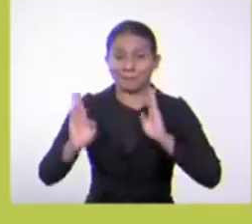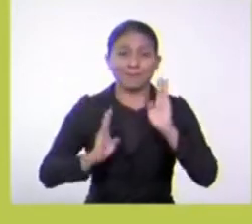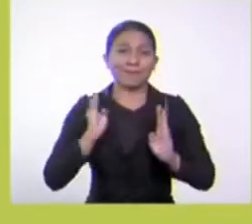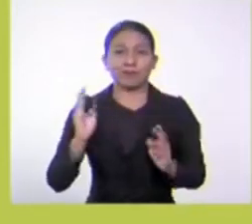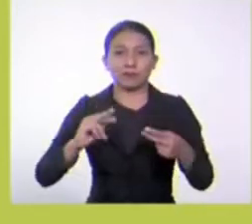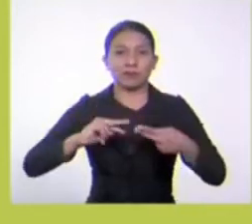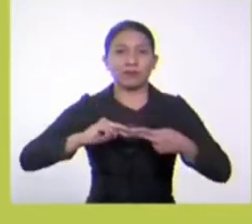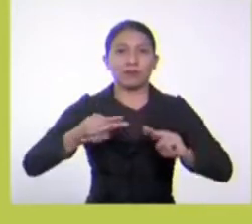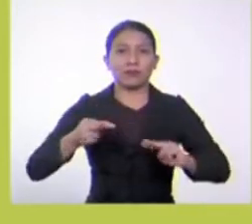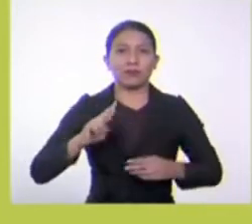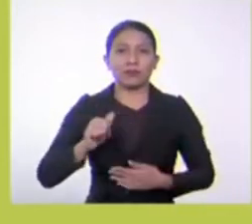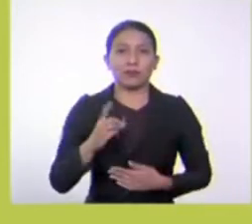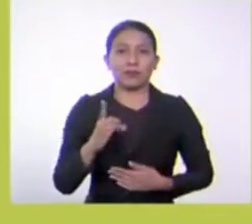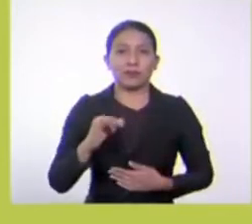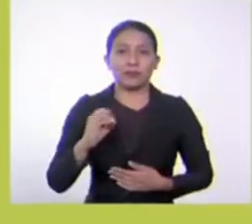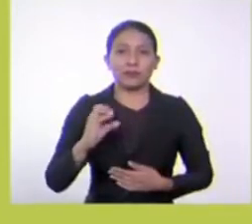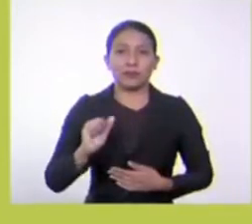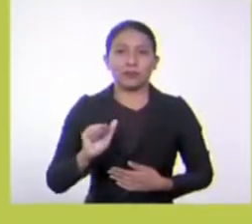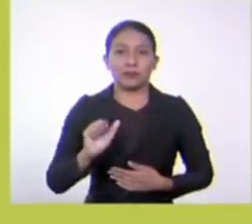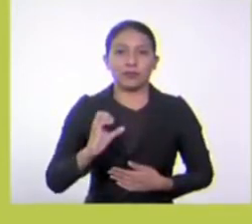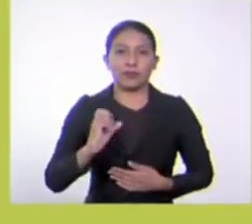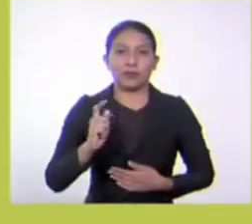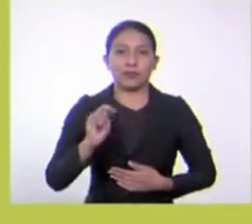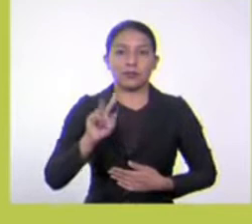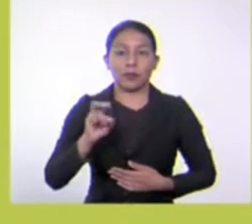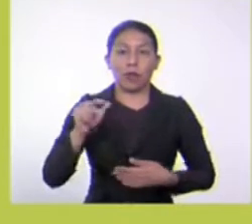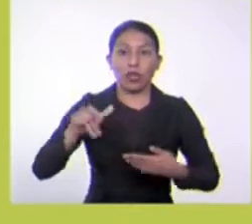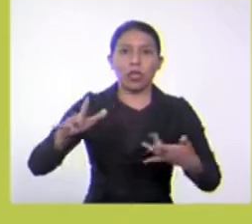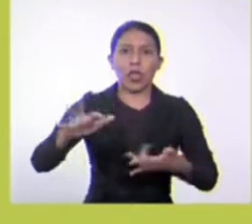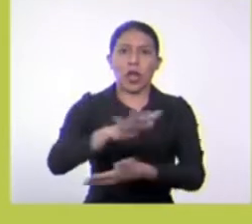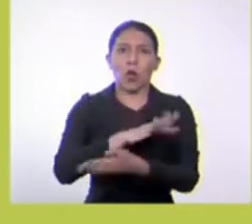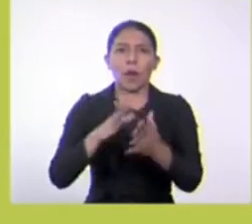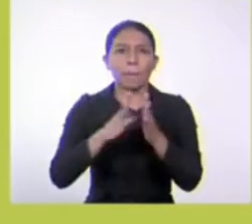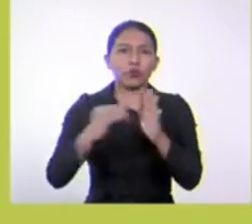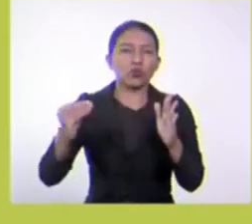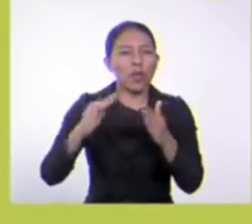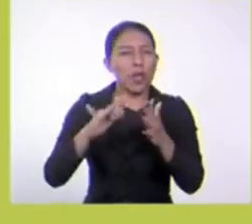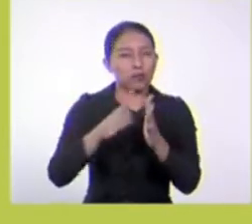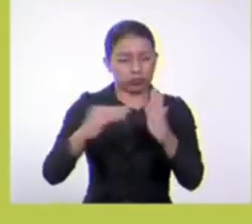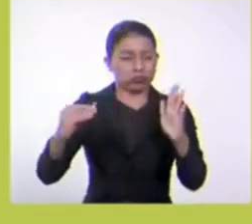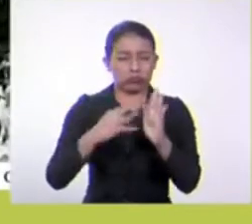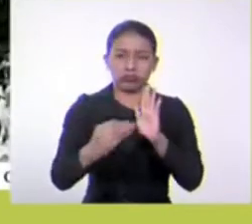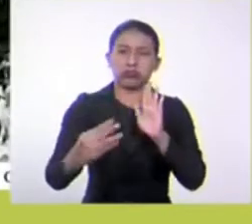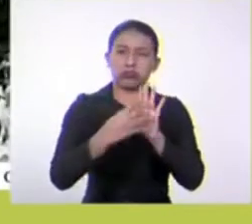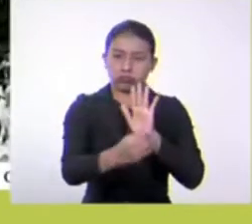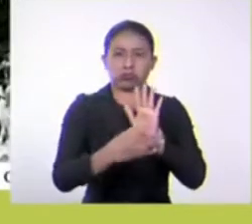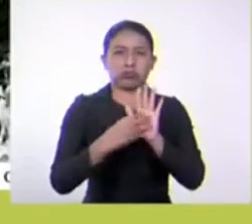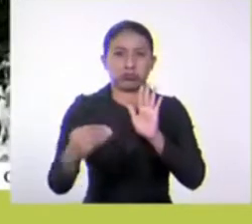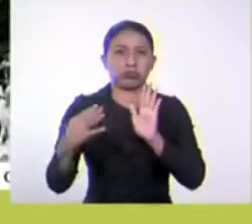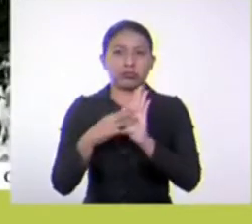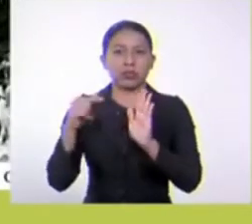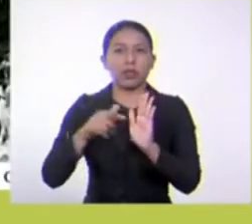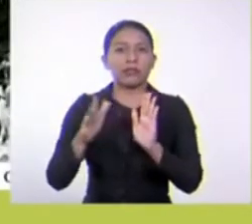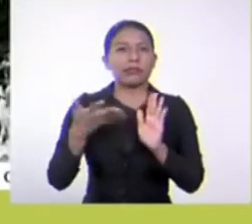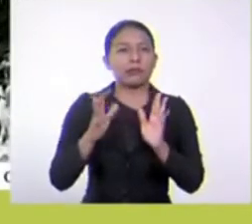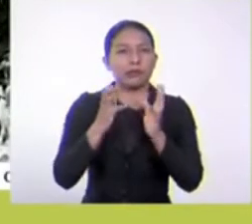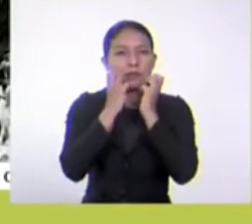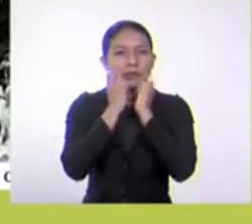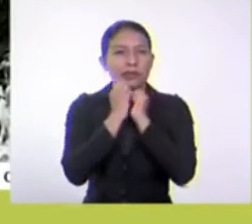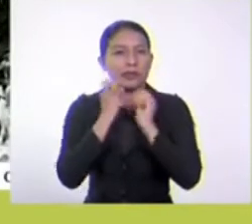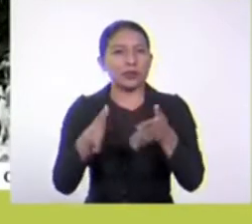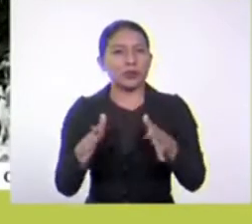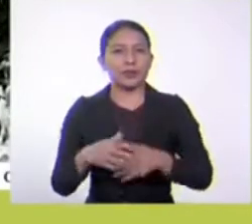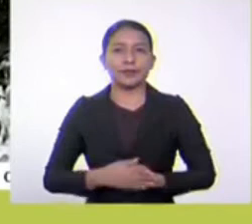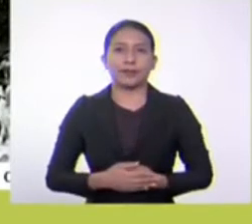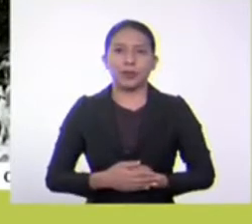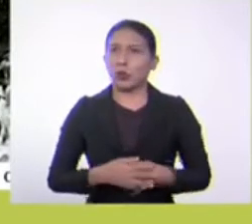ADN radioactivo, demostraron que la naturaleza de la duplicación del material genético era semiconservativa. Y